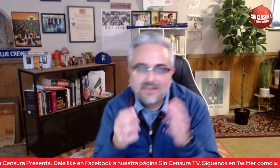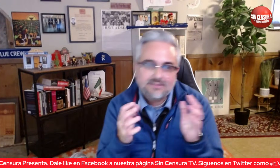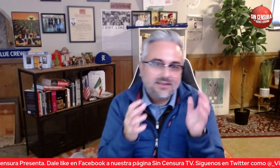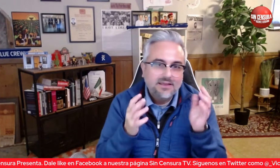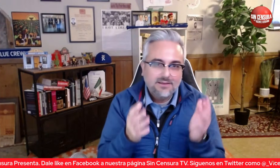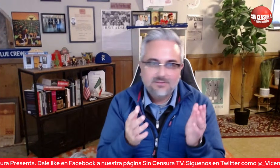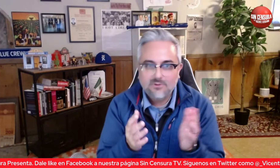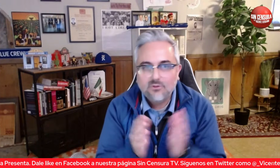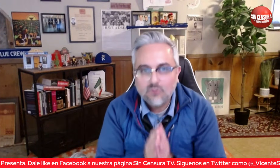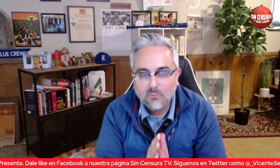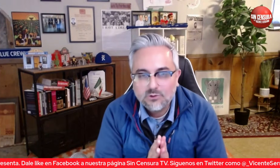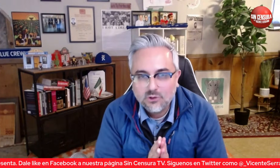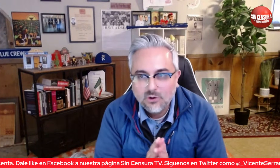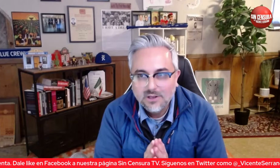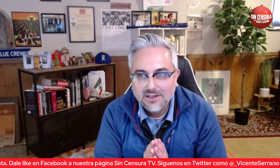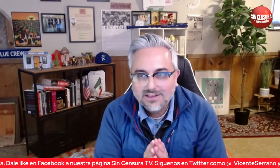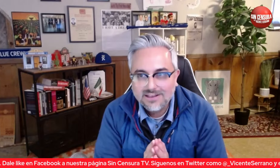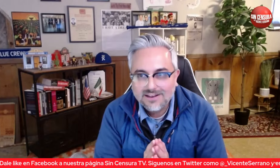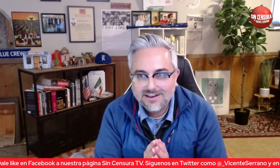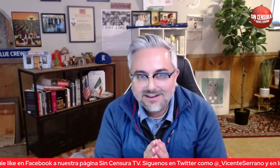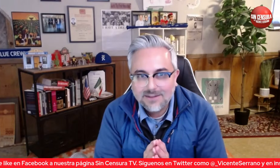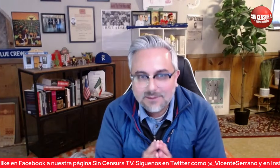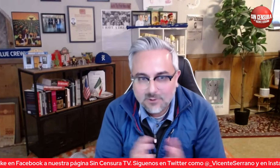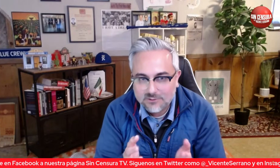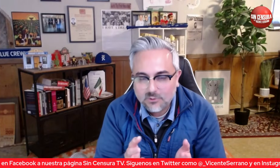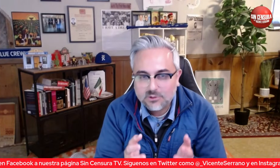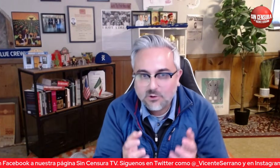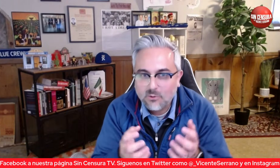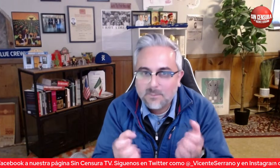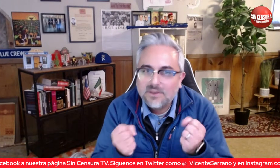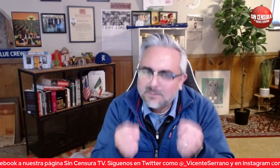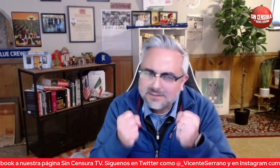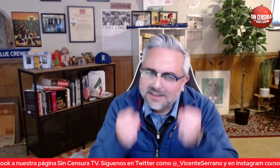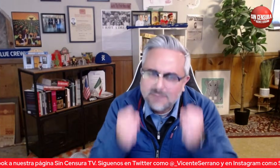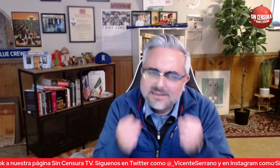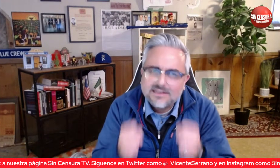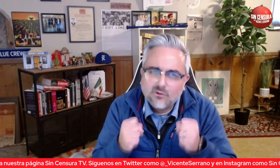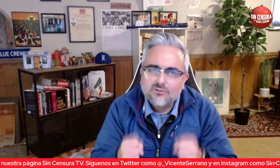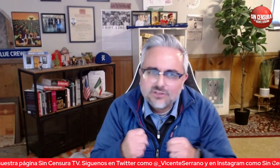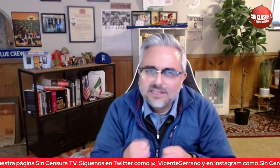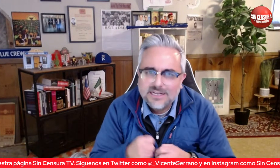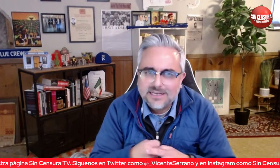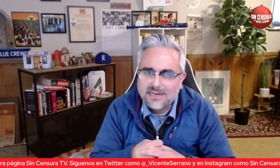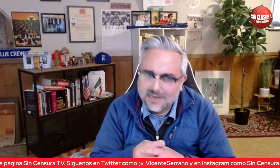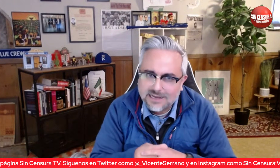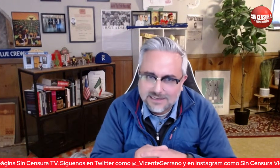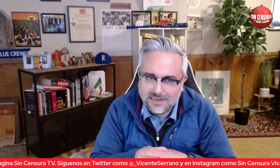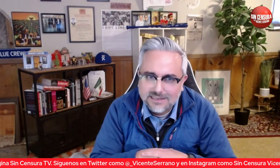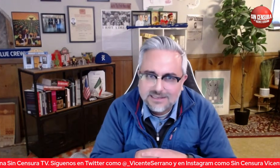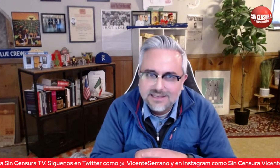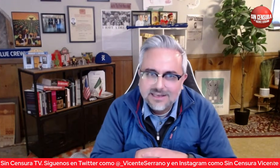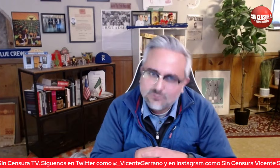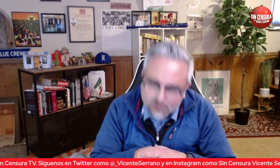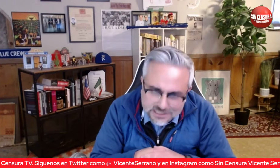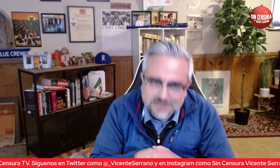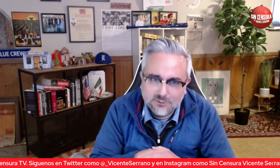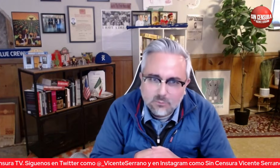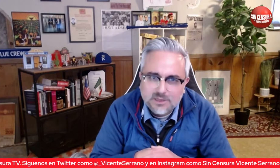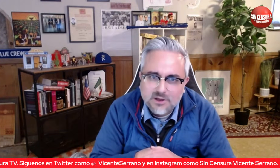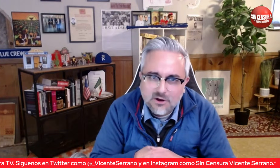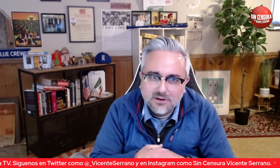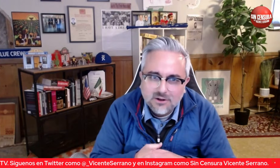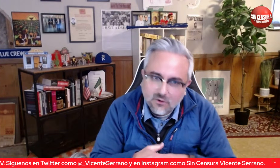sea, la gente, yo dudo mucho que la mayoría de su auditorio lo vea porque verdaderamente considere que el Cacarraqui es un